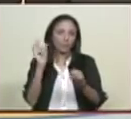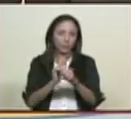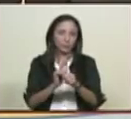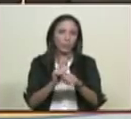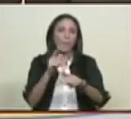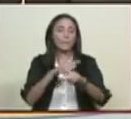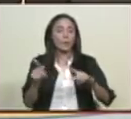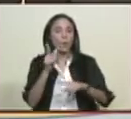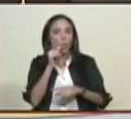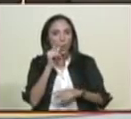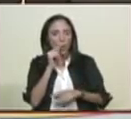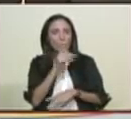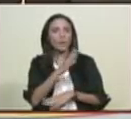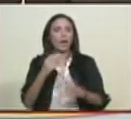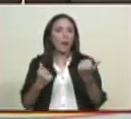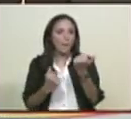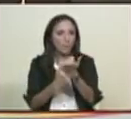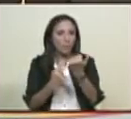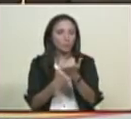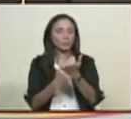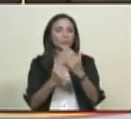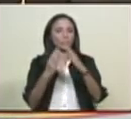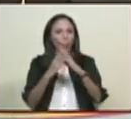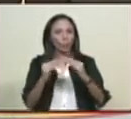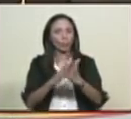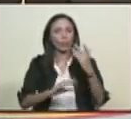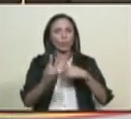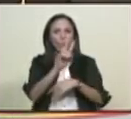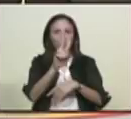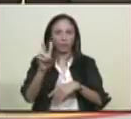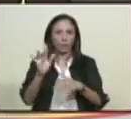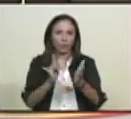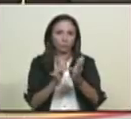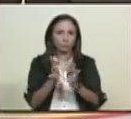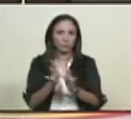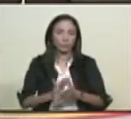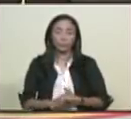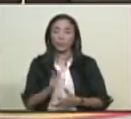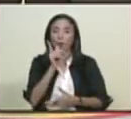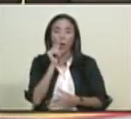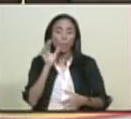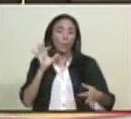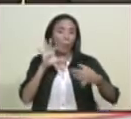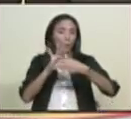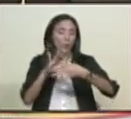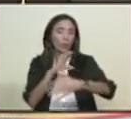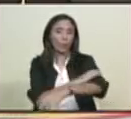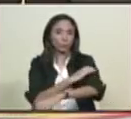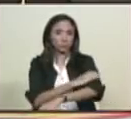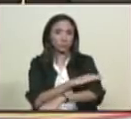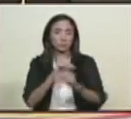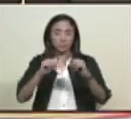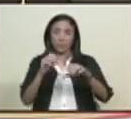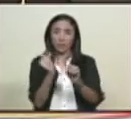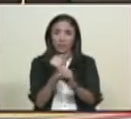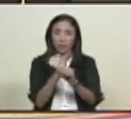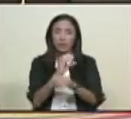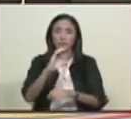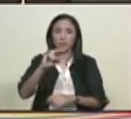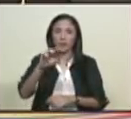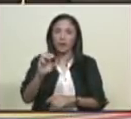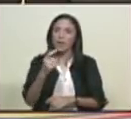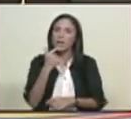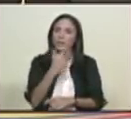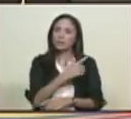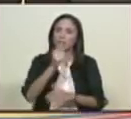Rondón es un hombre muy vinculado, estrecha y sanguíneamente a la oposición venezolana. Y ha firmado